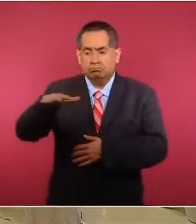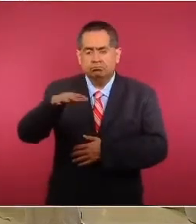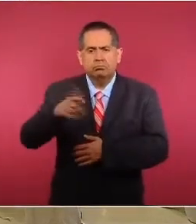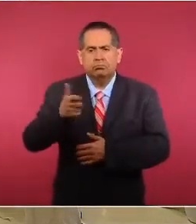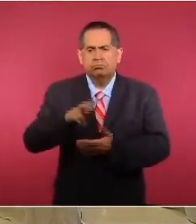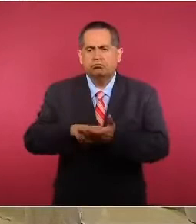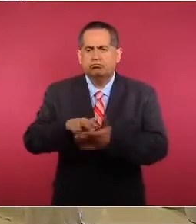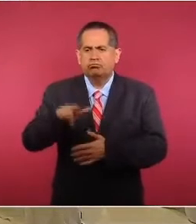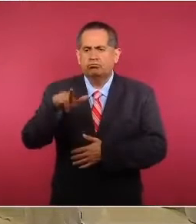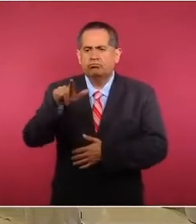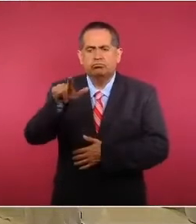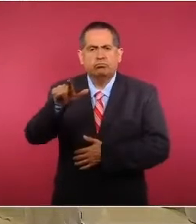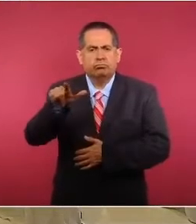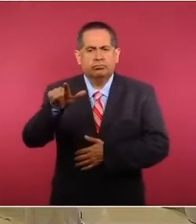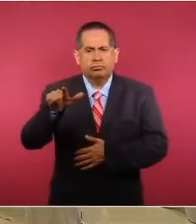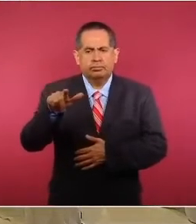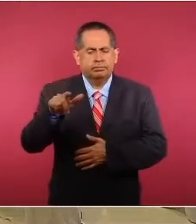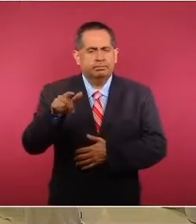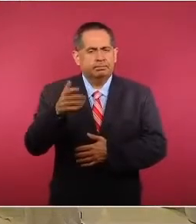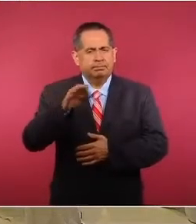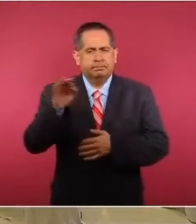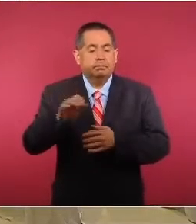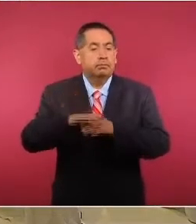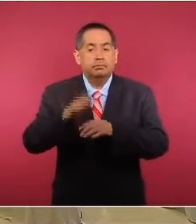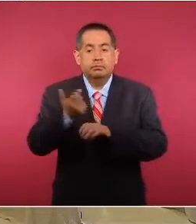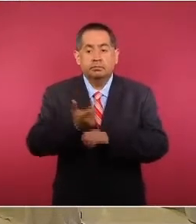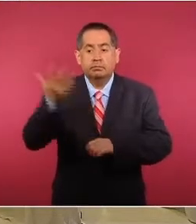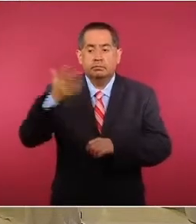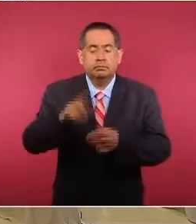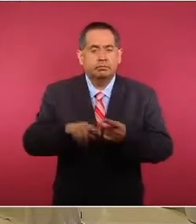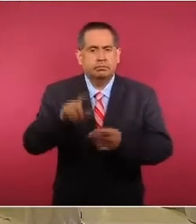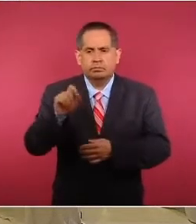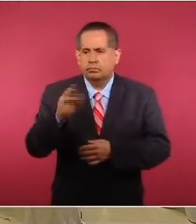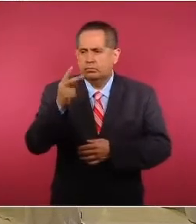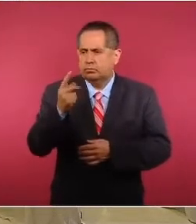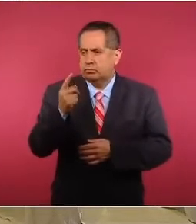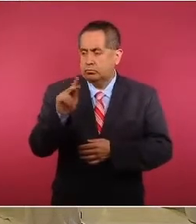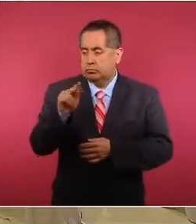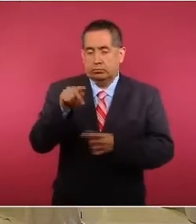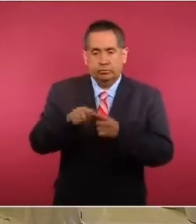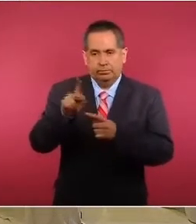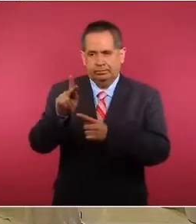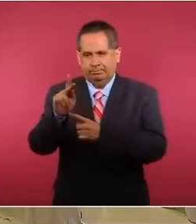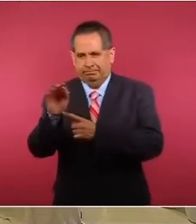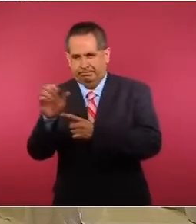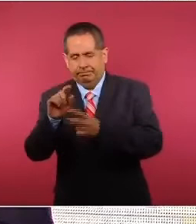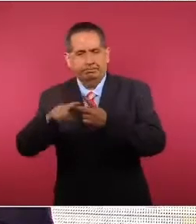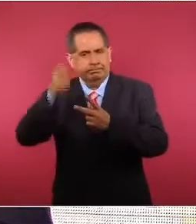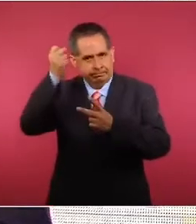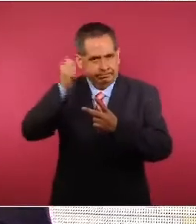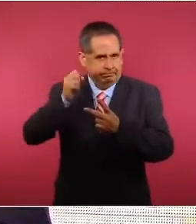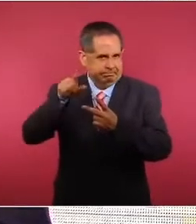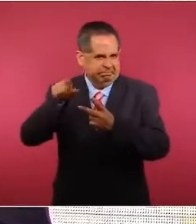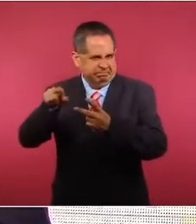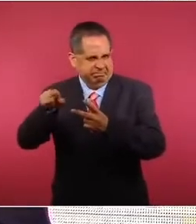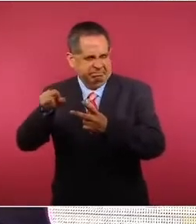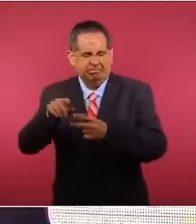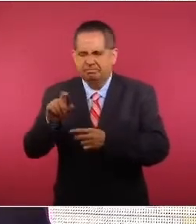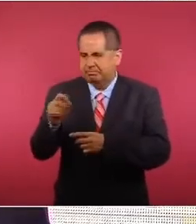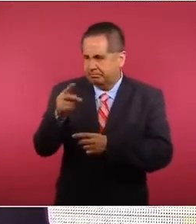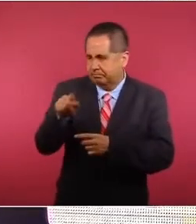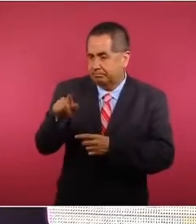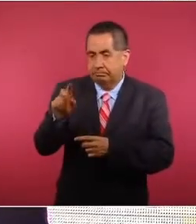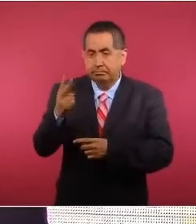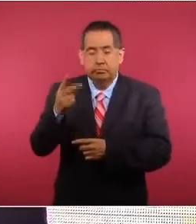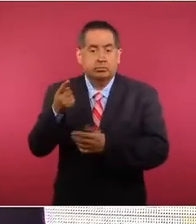17.89, Móvil en La Piedad, Michoacán. Las más caras, 22.81, franquicia Pemex, Sinaloa, Sinaloa, y 22.32